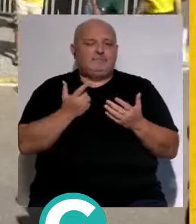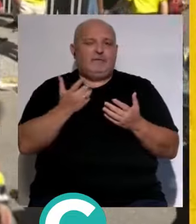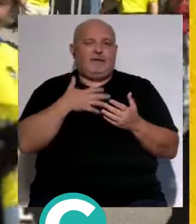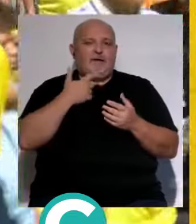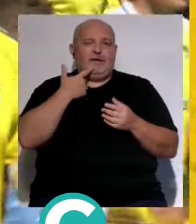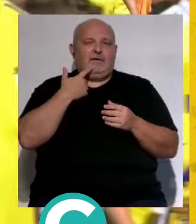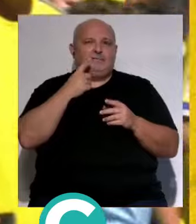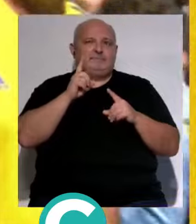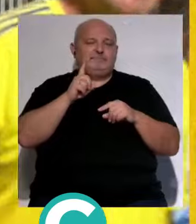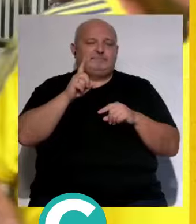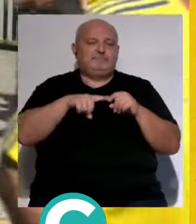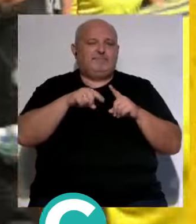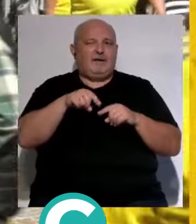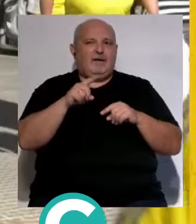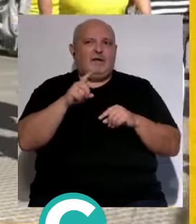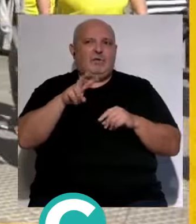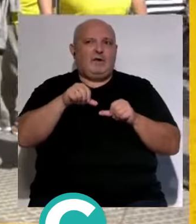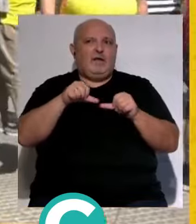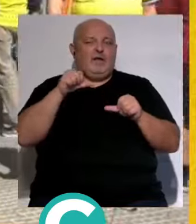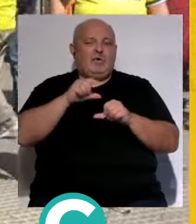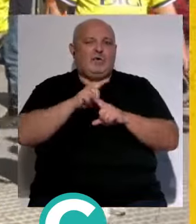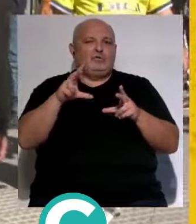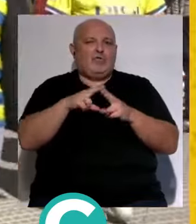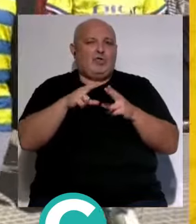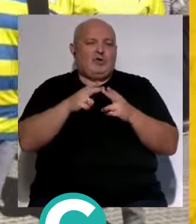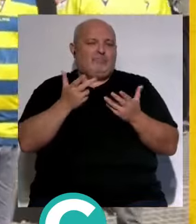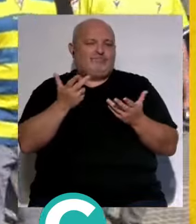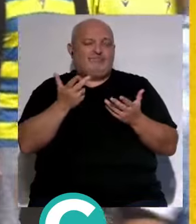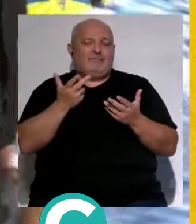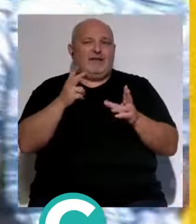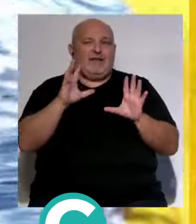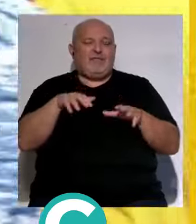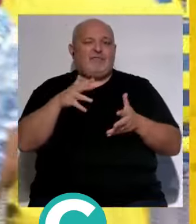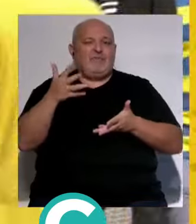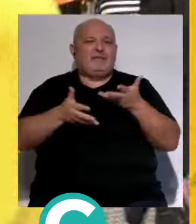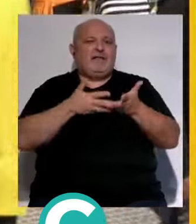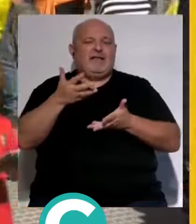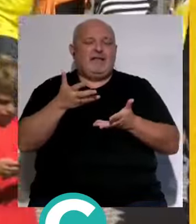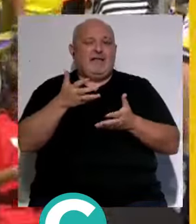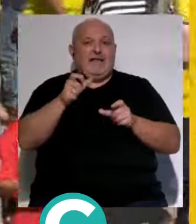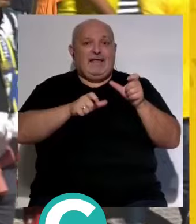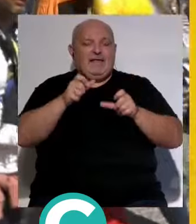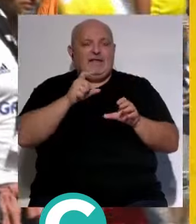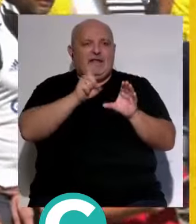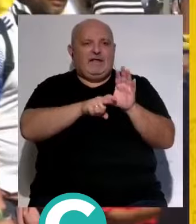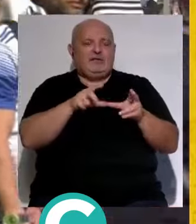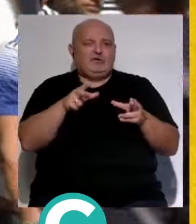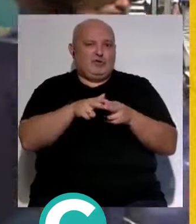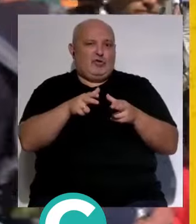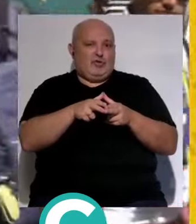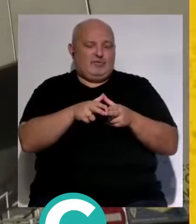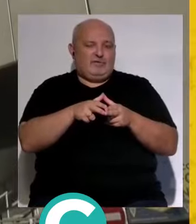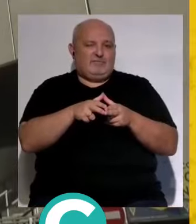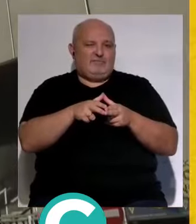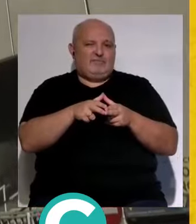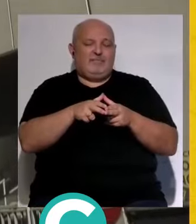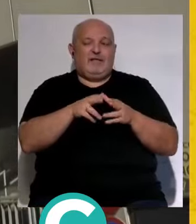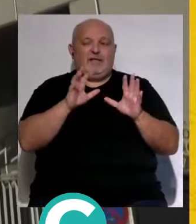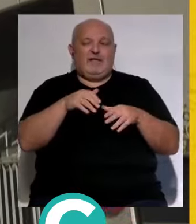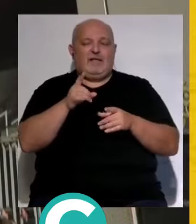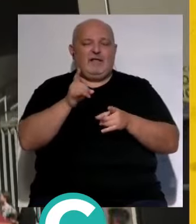podemos castigar al que no ha sido socio. Sí, nosotros tenemos que... El Cádiz tiene que fomentar que la gente quiera hacerse socio. El Cádiz tiene que fomentar